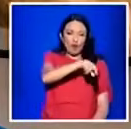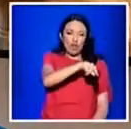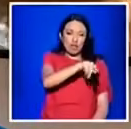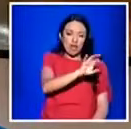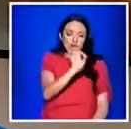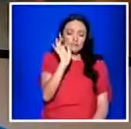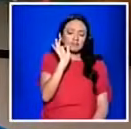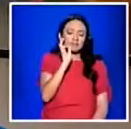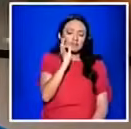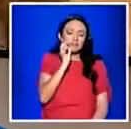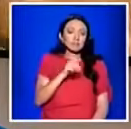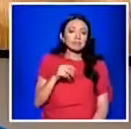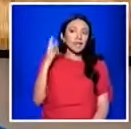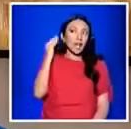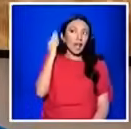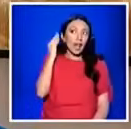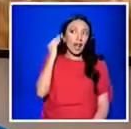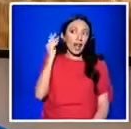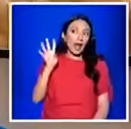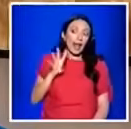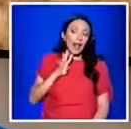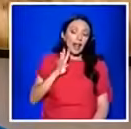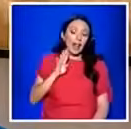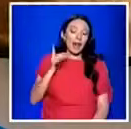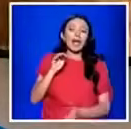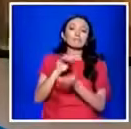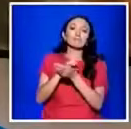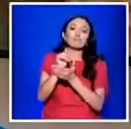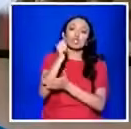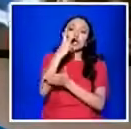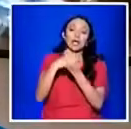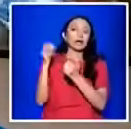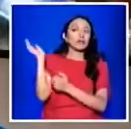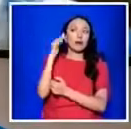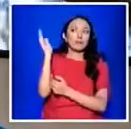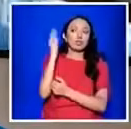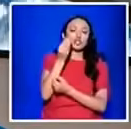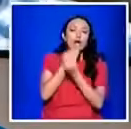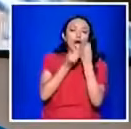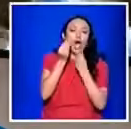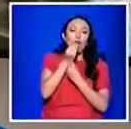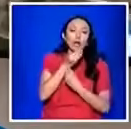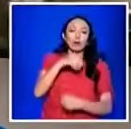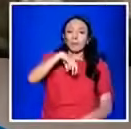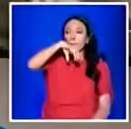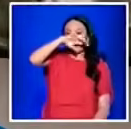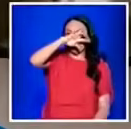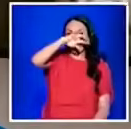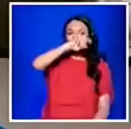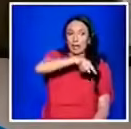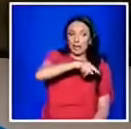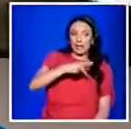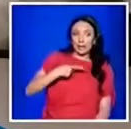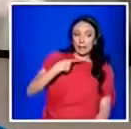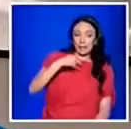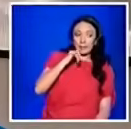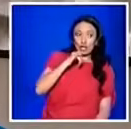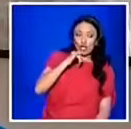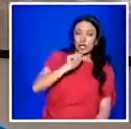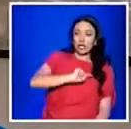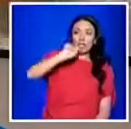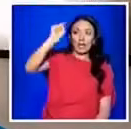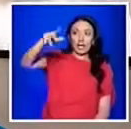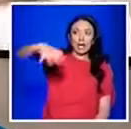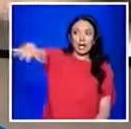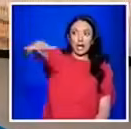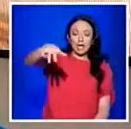Nuestro productor Edison Lema está esperando que su esposa y sus hijos lo lleven este fin de semana. Bueno, él vive en Sangolquí, entonces tienen que por allá